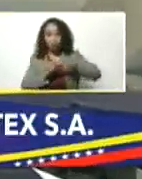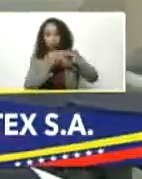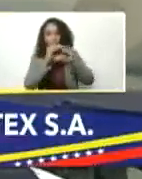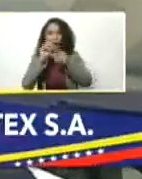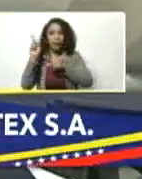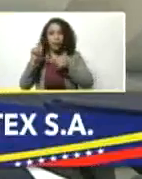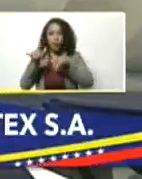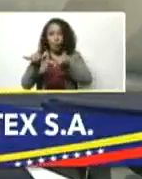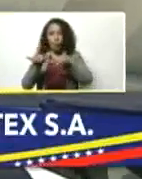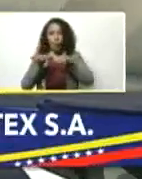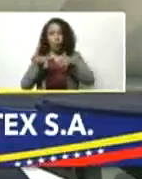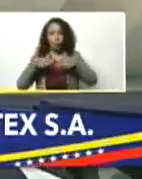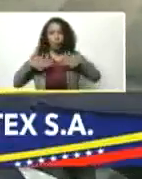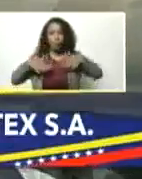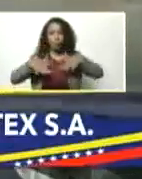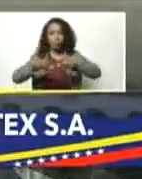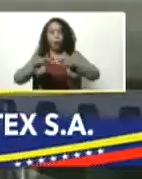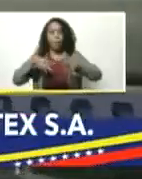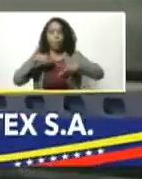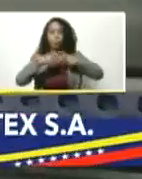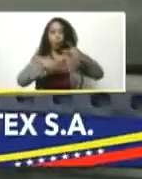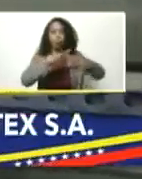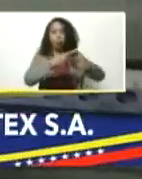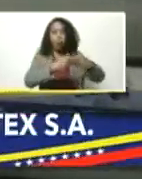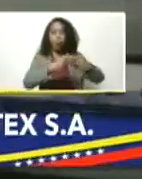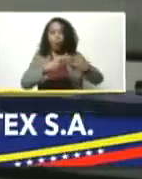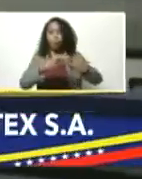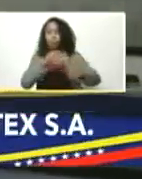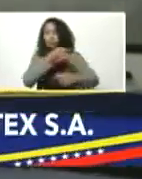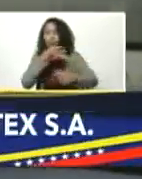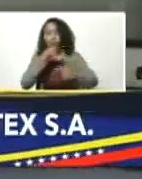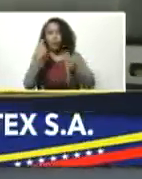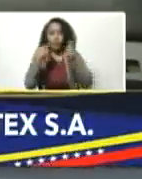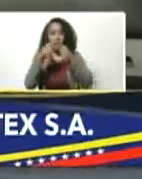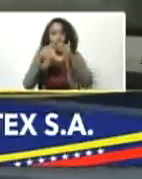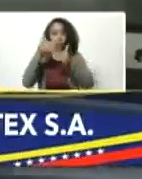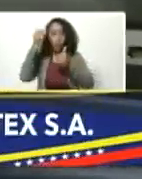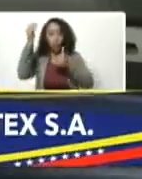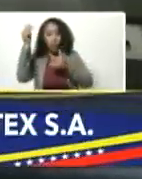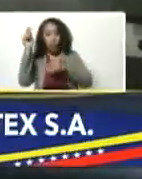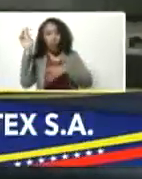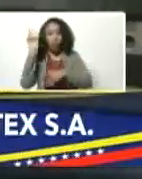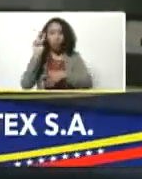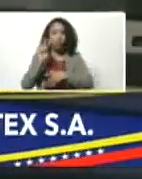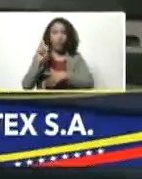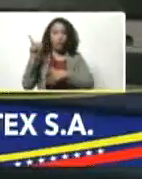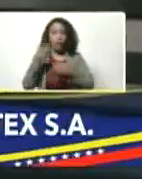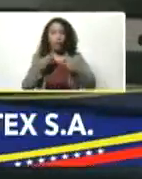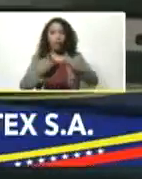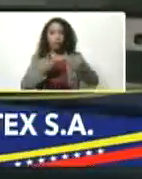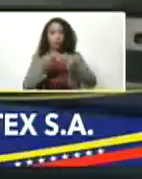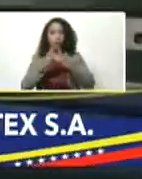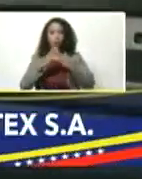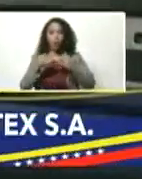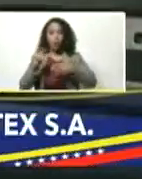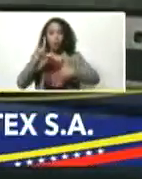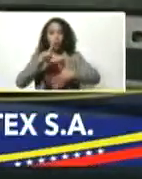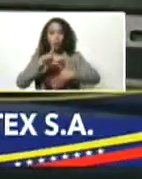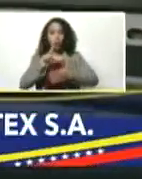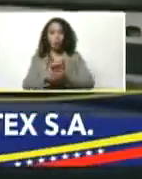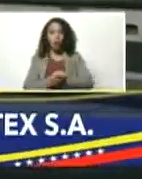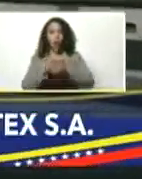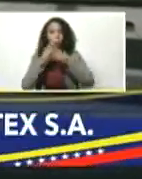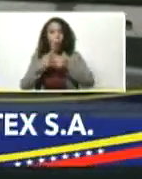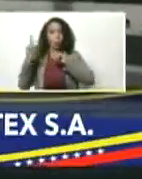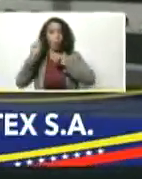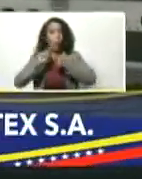esta maravillosa tela, que es producción con calidad de exportación que se distribuye en toda América Latina. Y otra de las